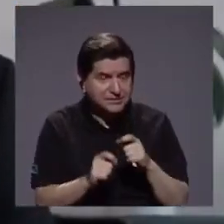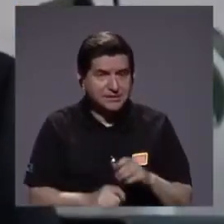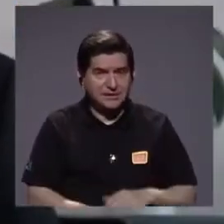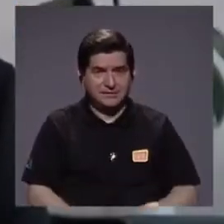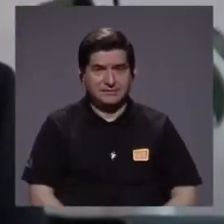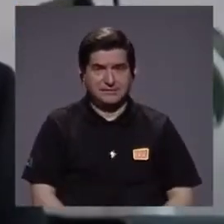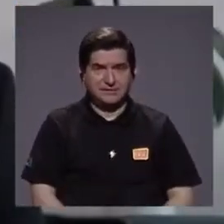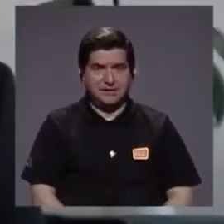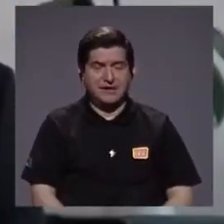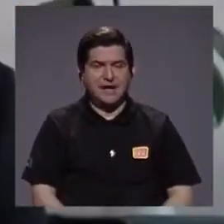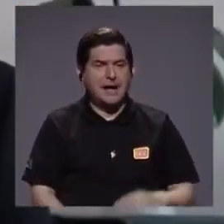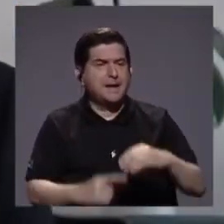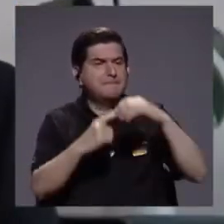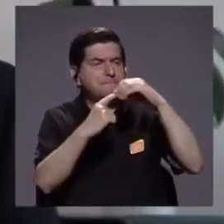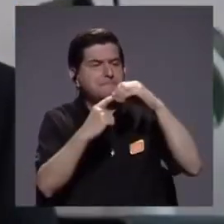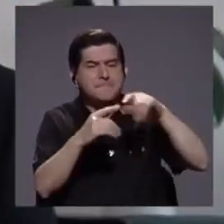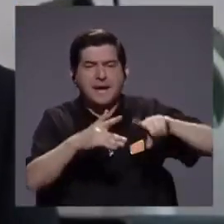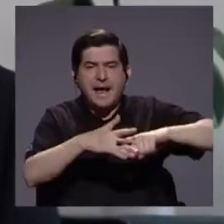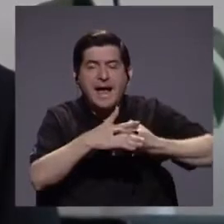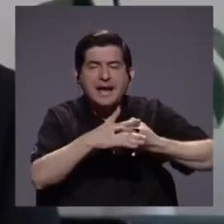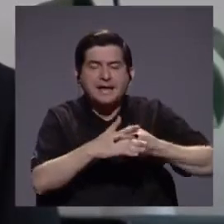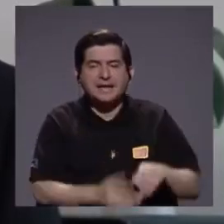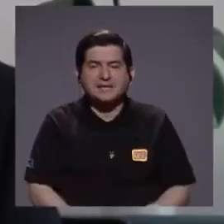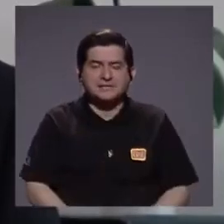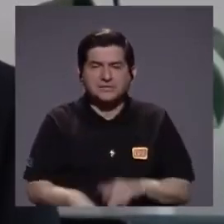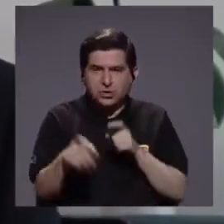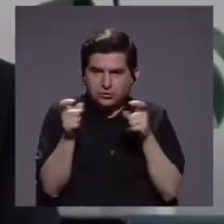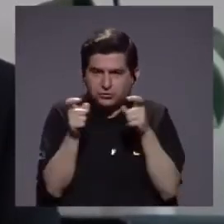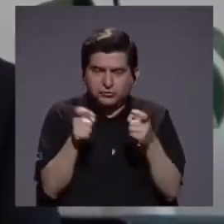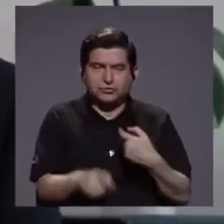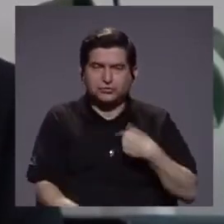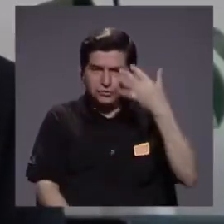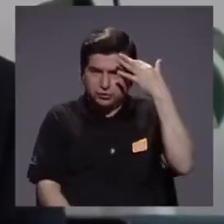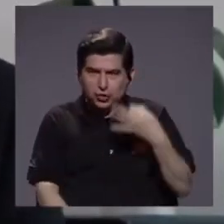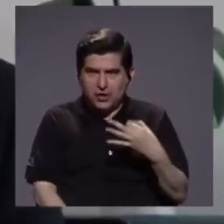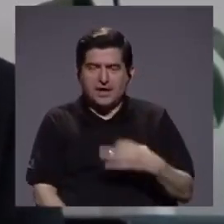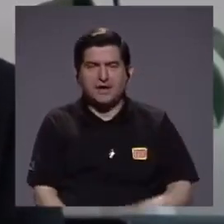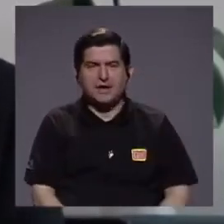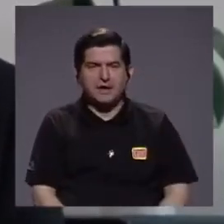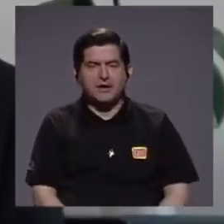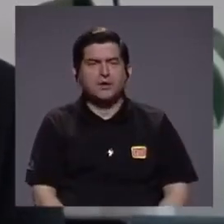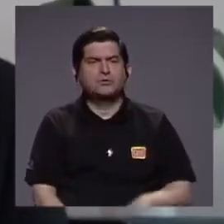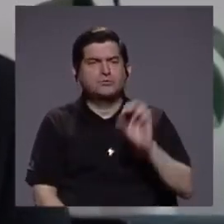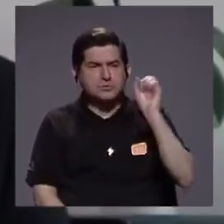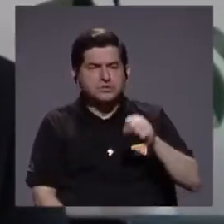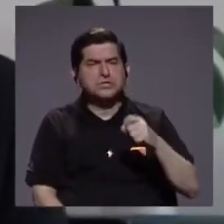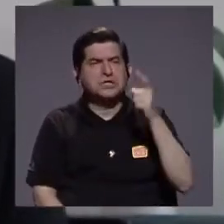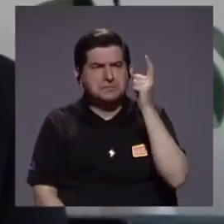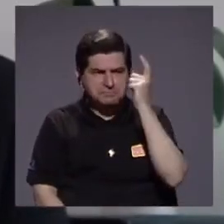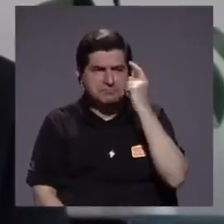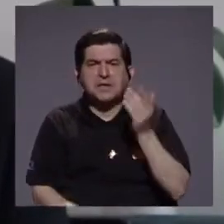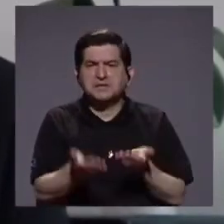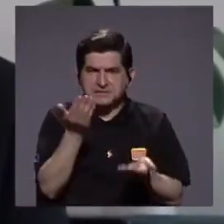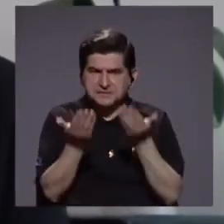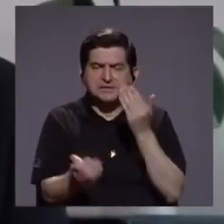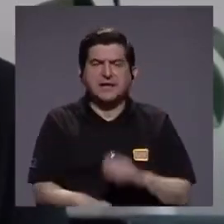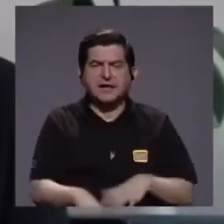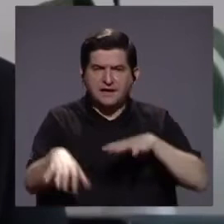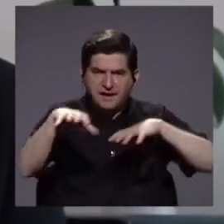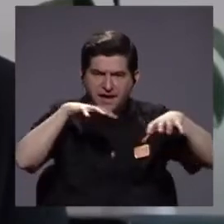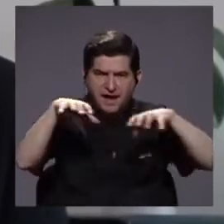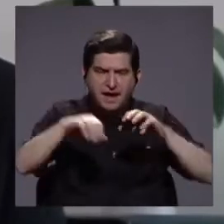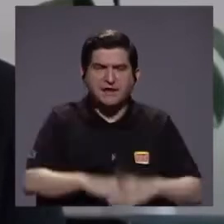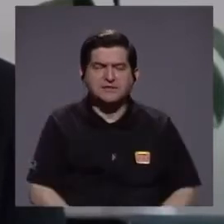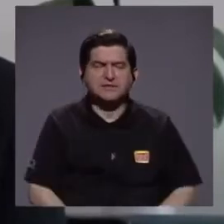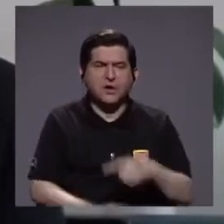a prioridades a inicios de la administración. Yo creo que, si bien es cierto, podemos pensar en acciones